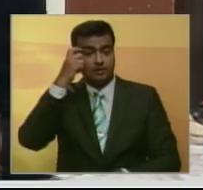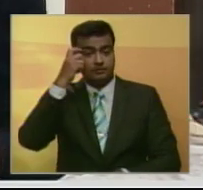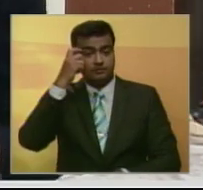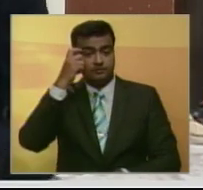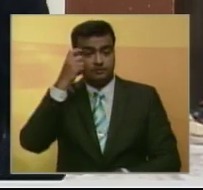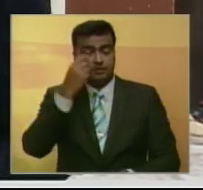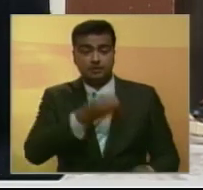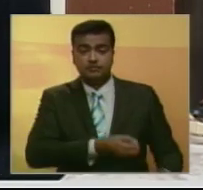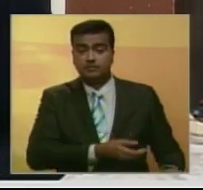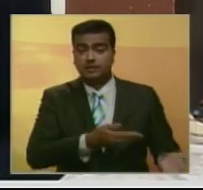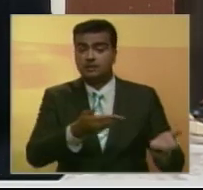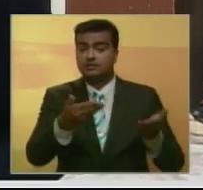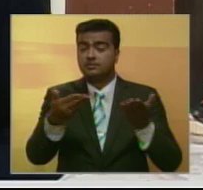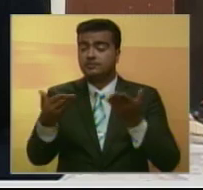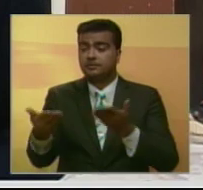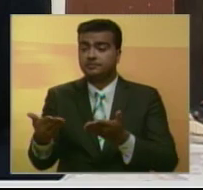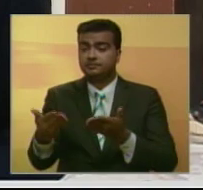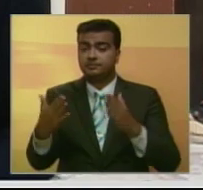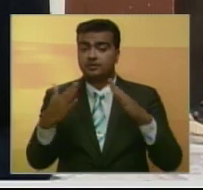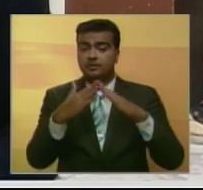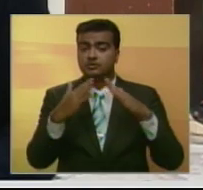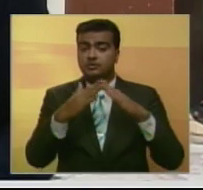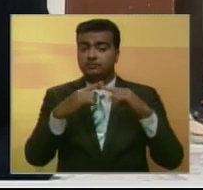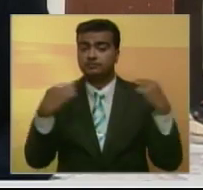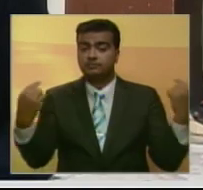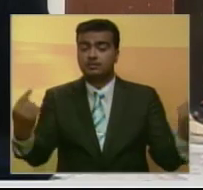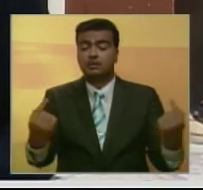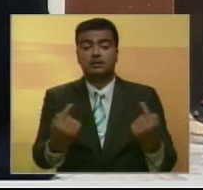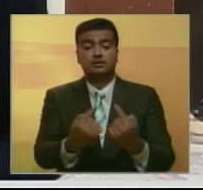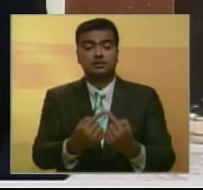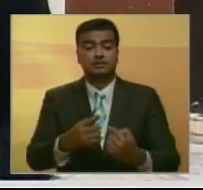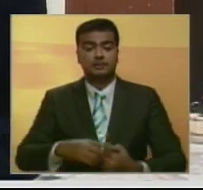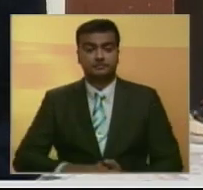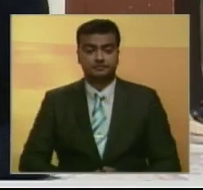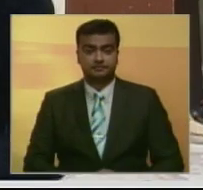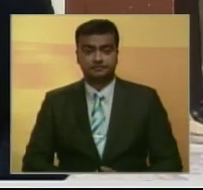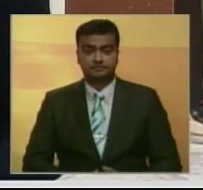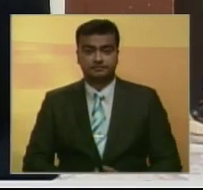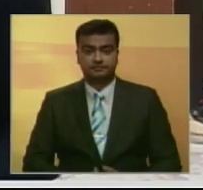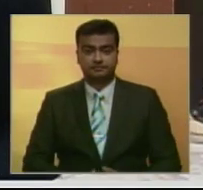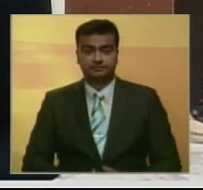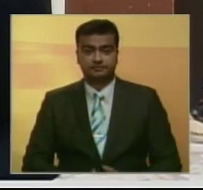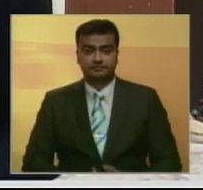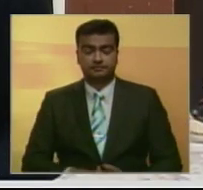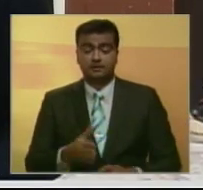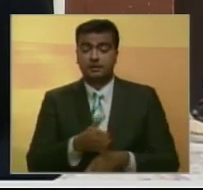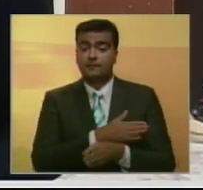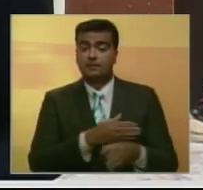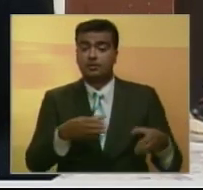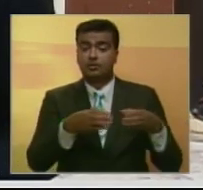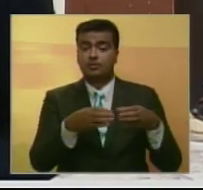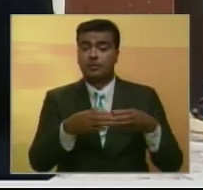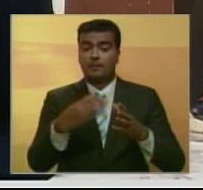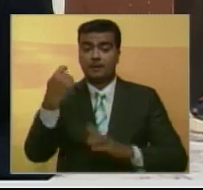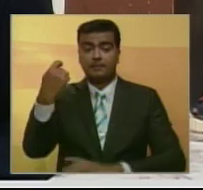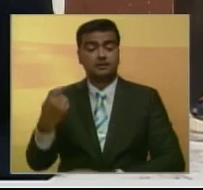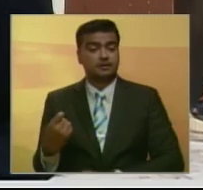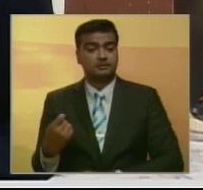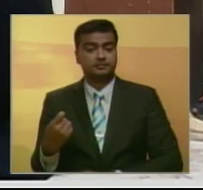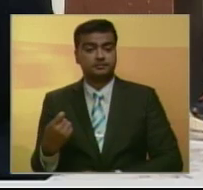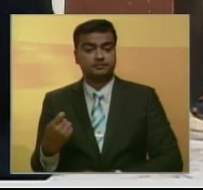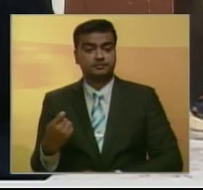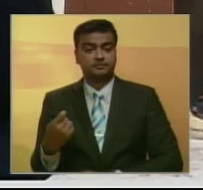va a llevar hasta el salón elíptico de este Palacio Federal Legislativo, y luego una comisión parlamentaria lo va